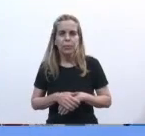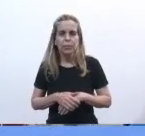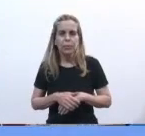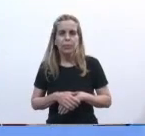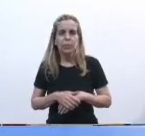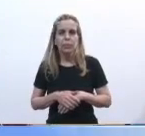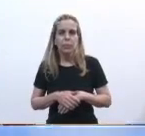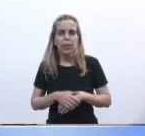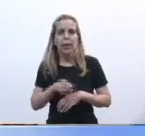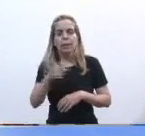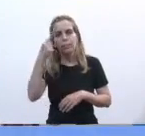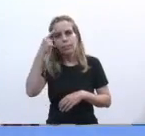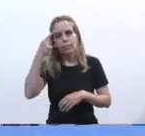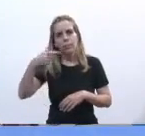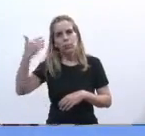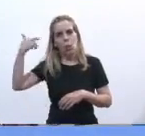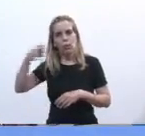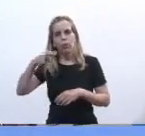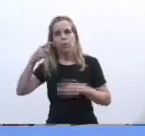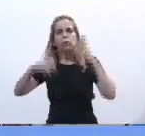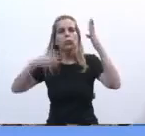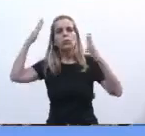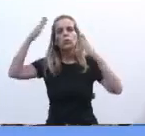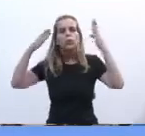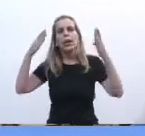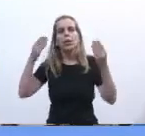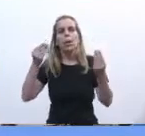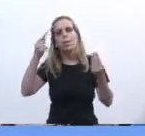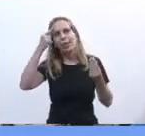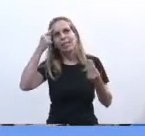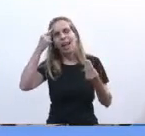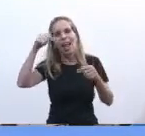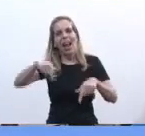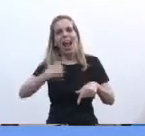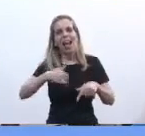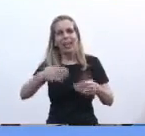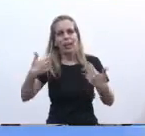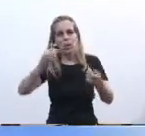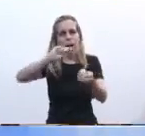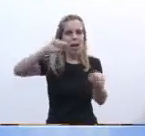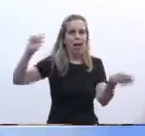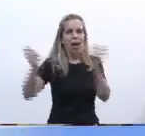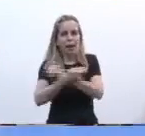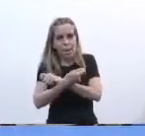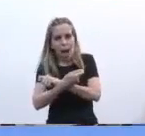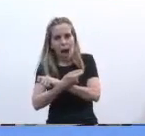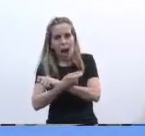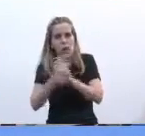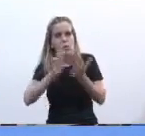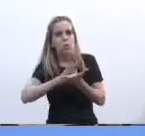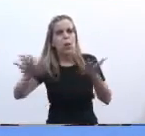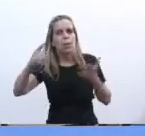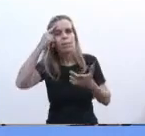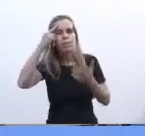que alimente el sueño de un cambio profundo en argentina en cambio por la